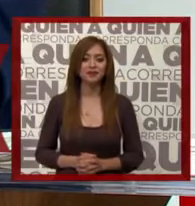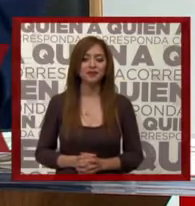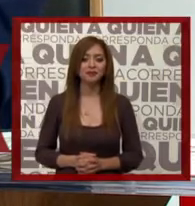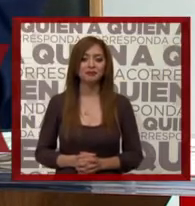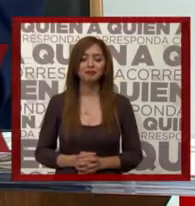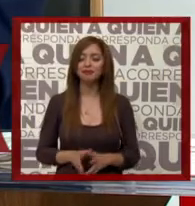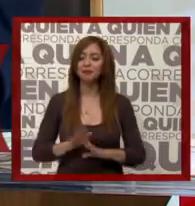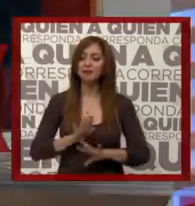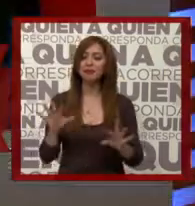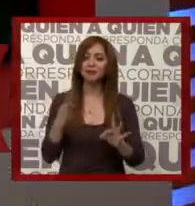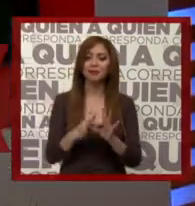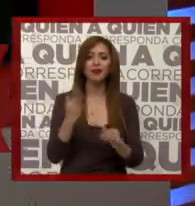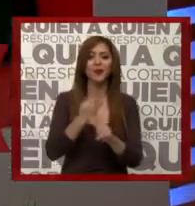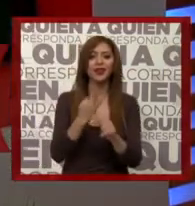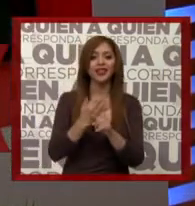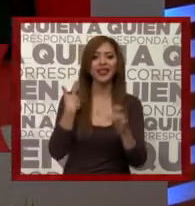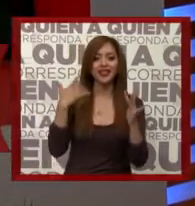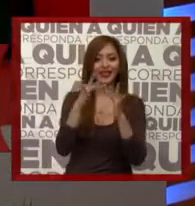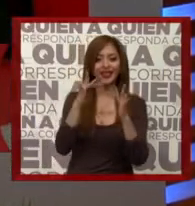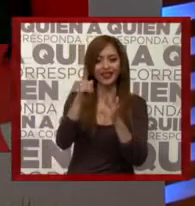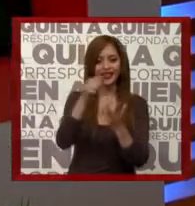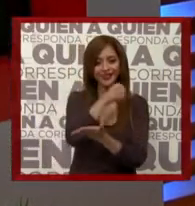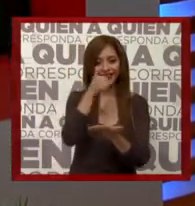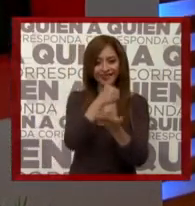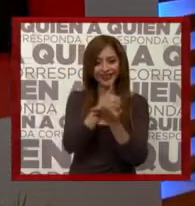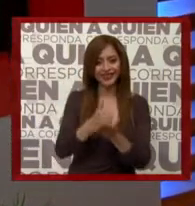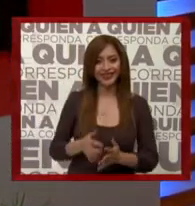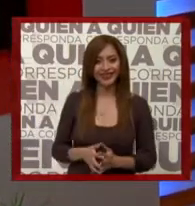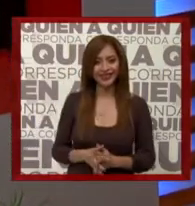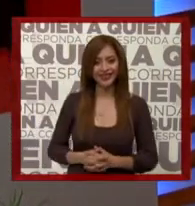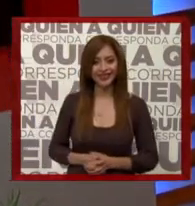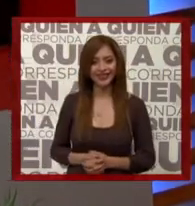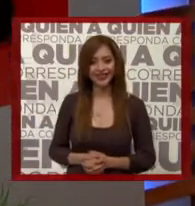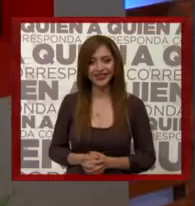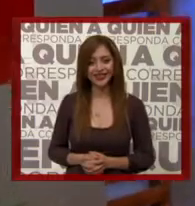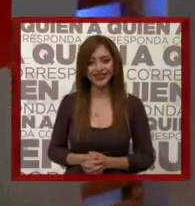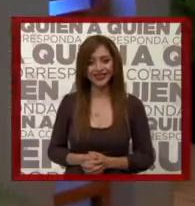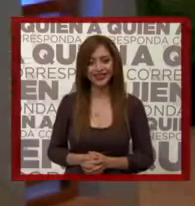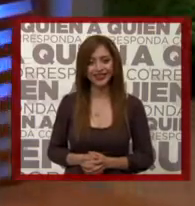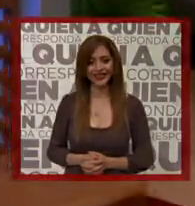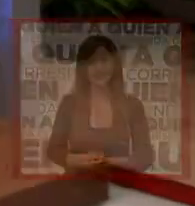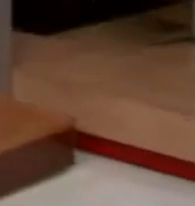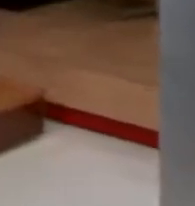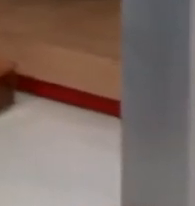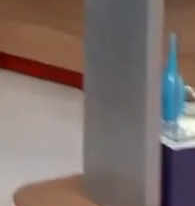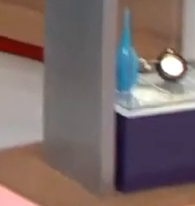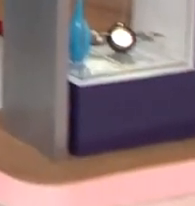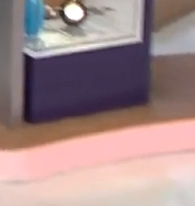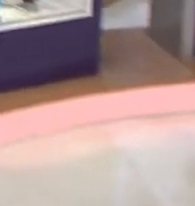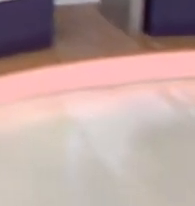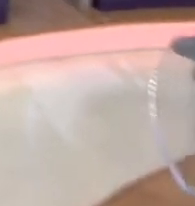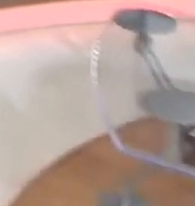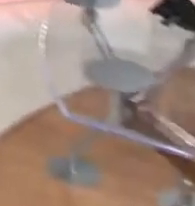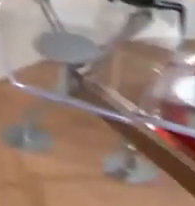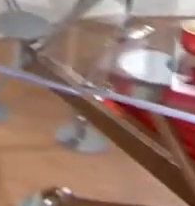5166-2313. Hecho. Nos enlazamos a tu ciudad. Bueno. Vamos. Está Choco.